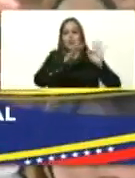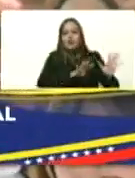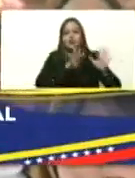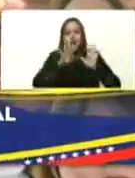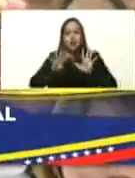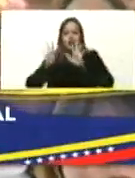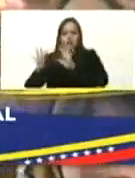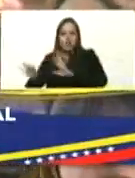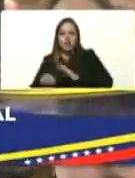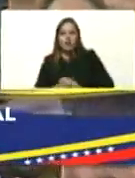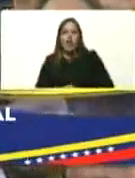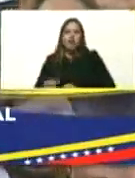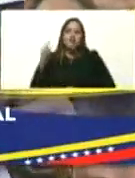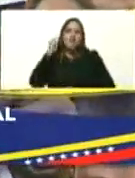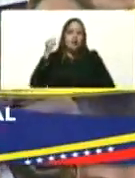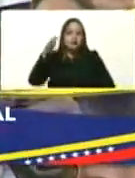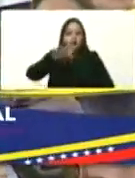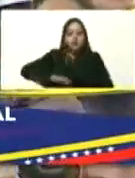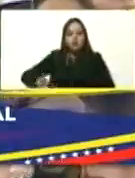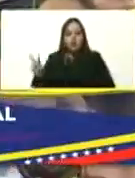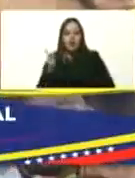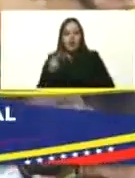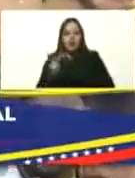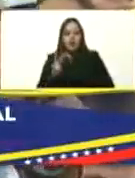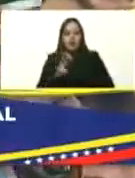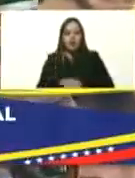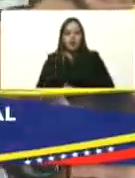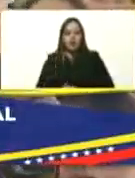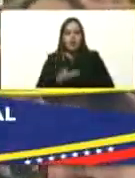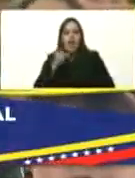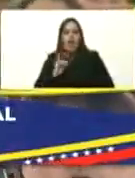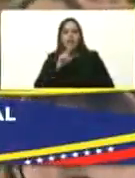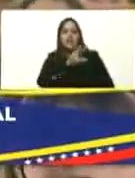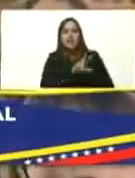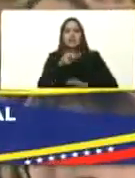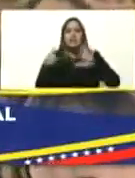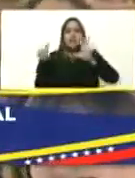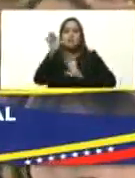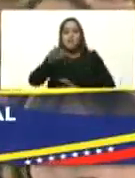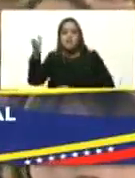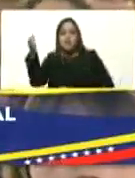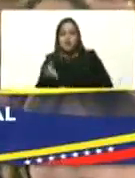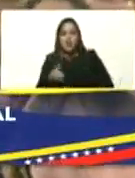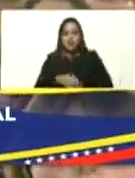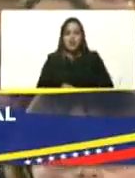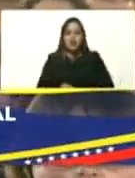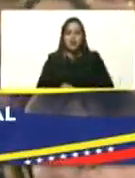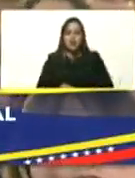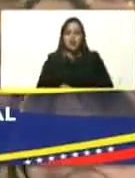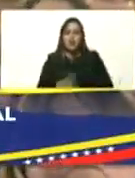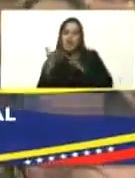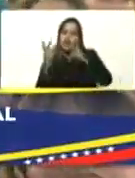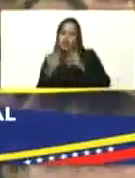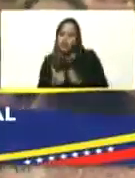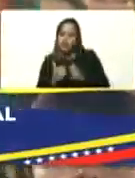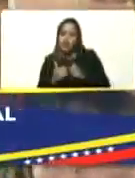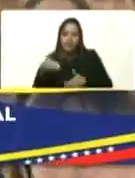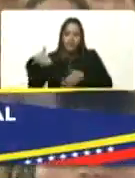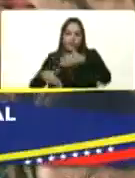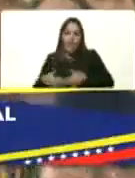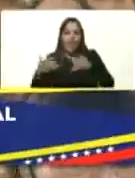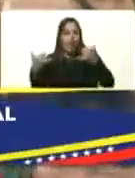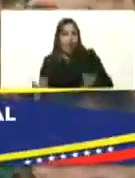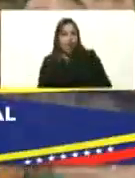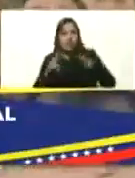presidente, las mujeres venezolanas éramos el 36% de la matrícula secundaria. Hoy somos